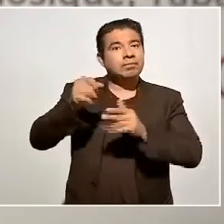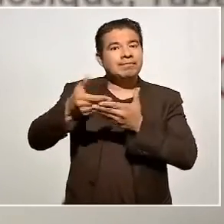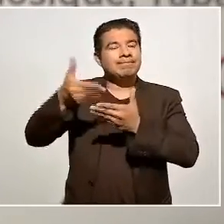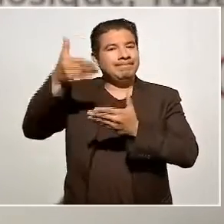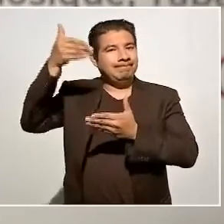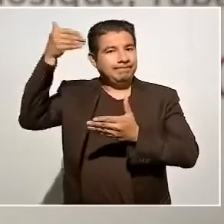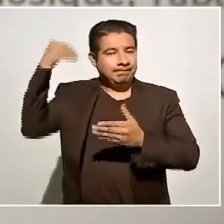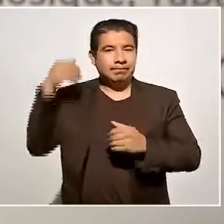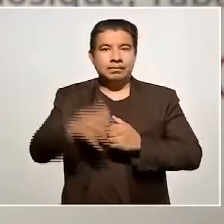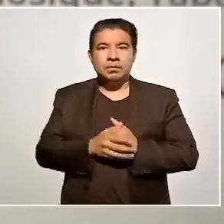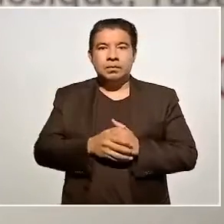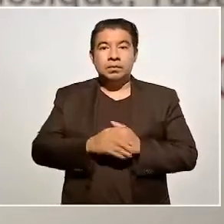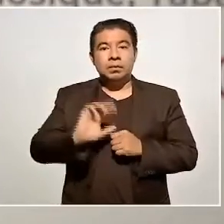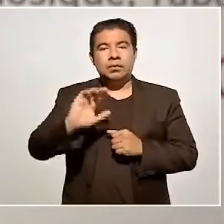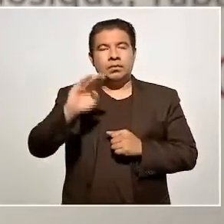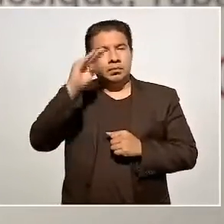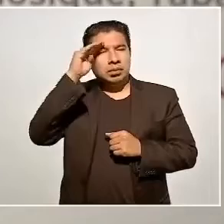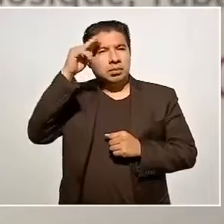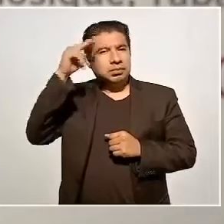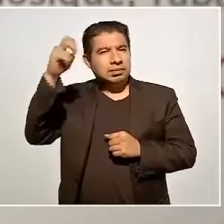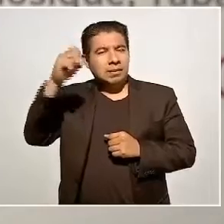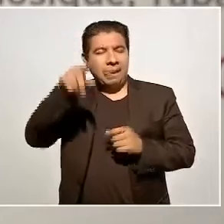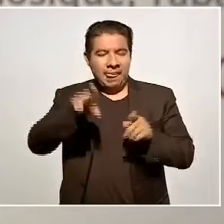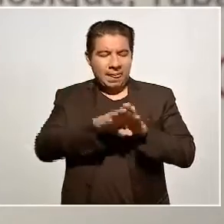Imaginemos que este ferrocarril del sureste